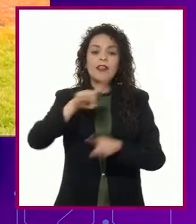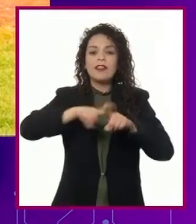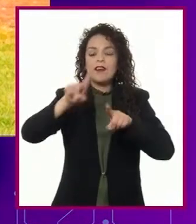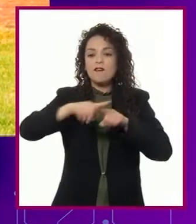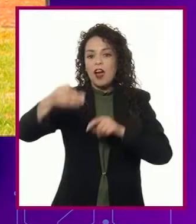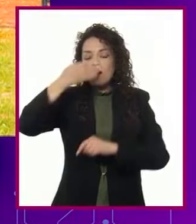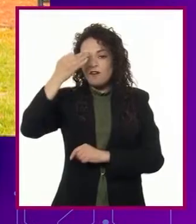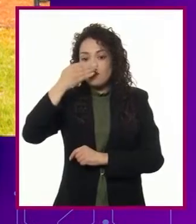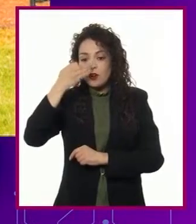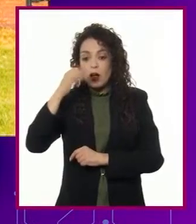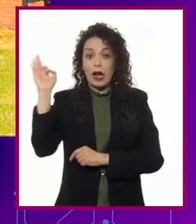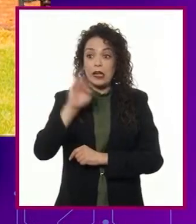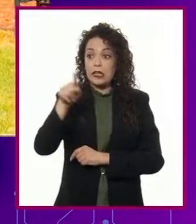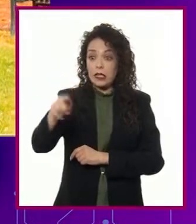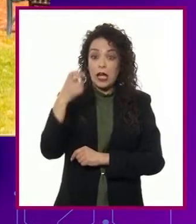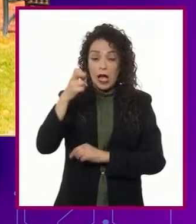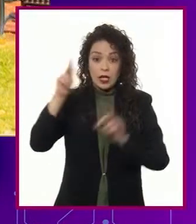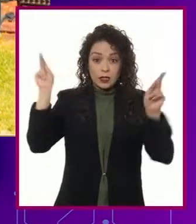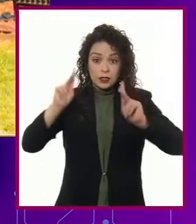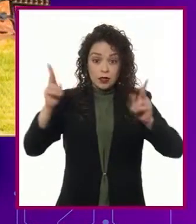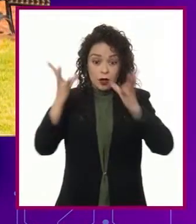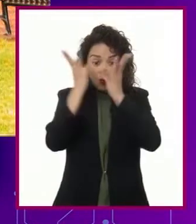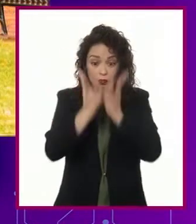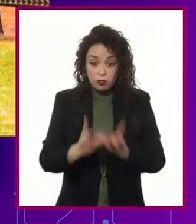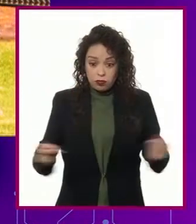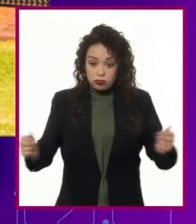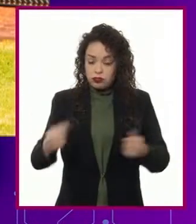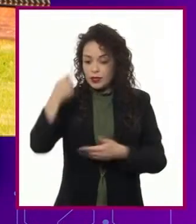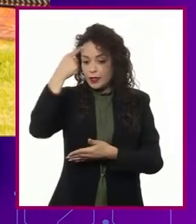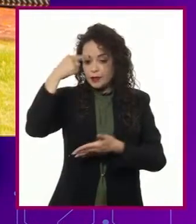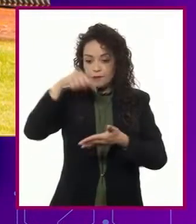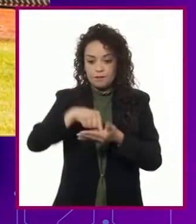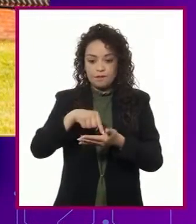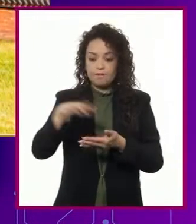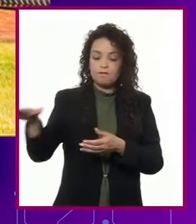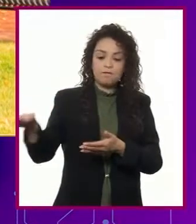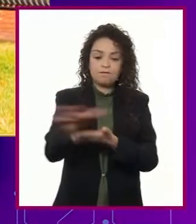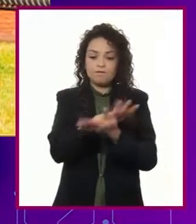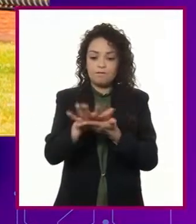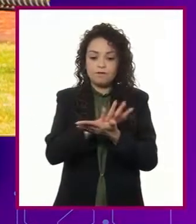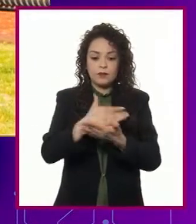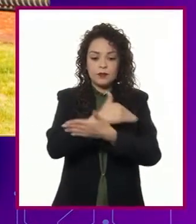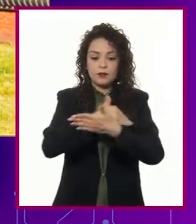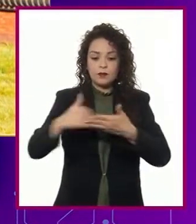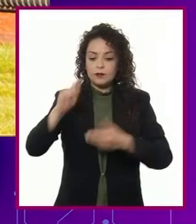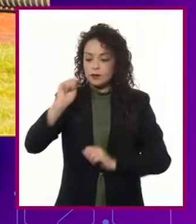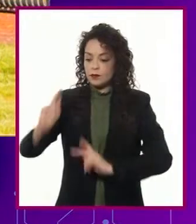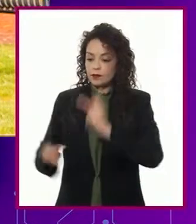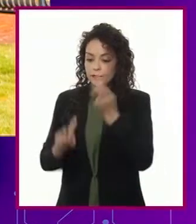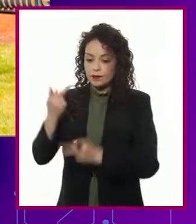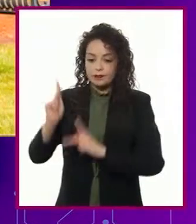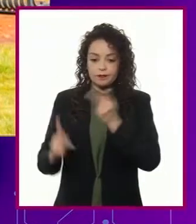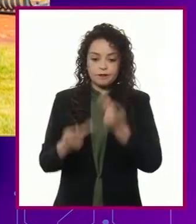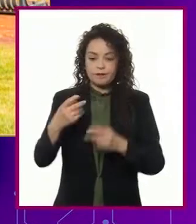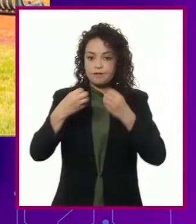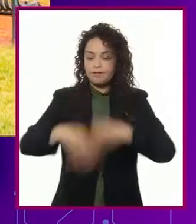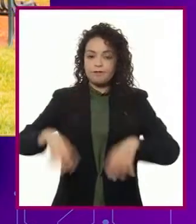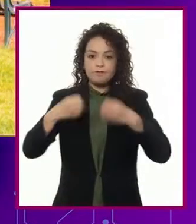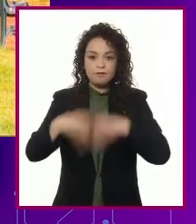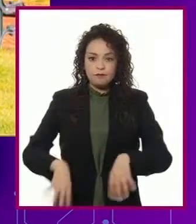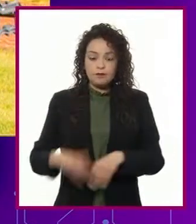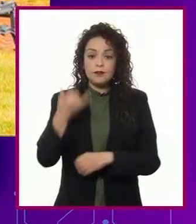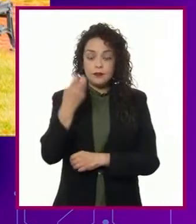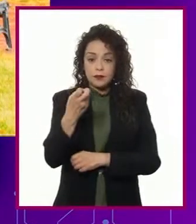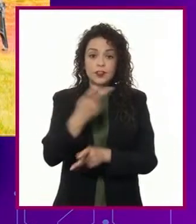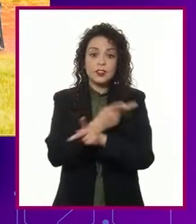abejas desaparecieran de la faz de la Tierra, se calcula que se extinguirían la mitad de las especies de plantas y con ellas una gran variedad de